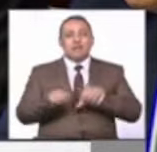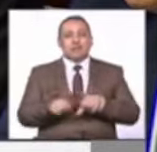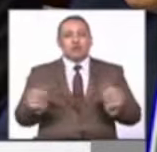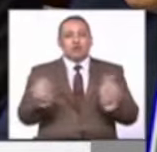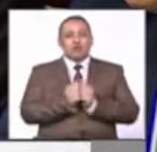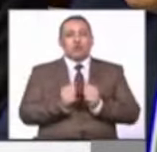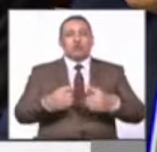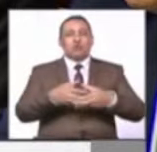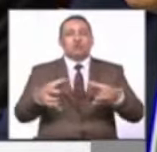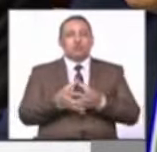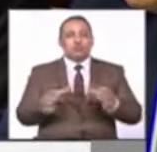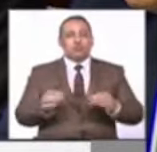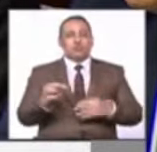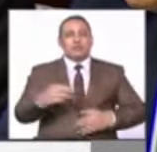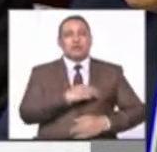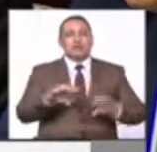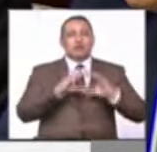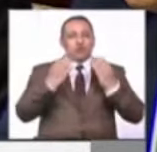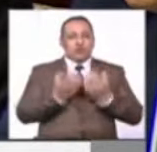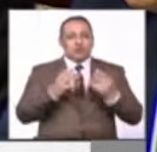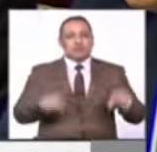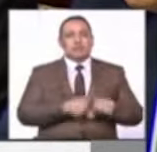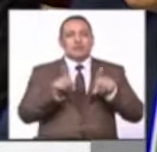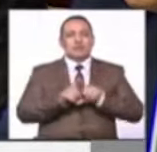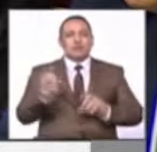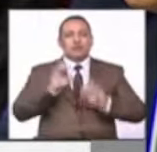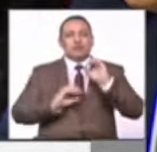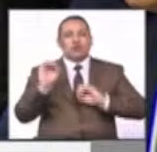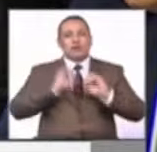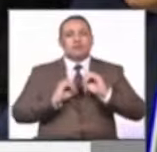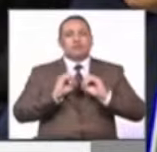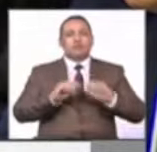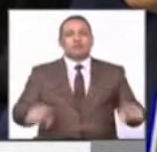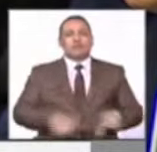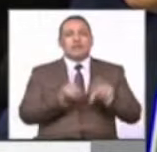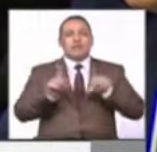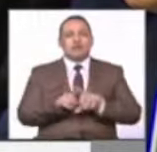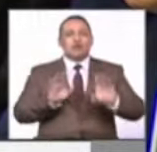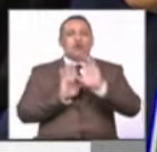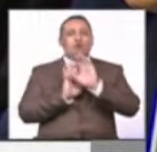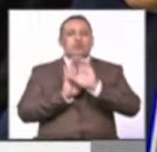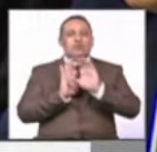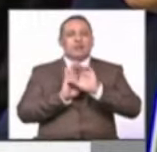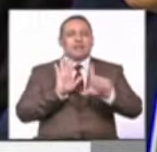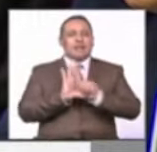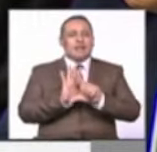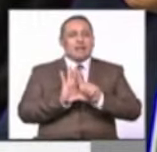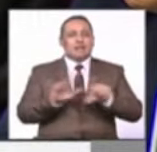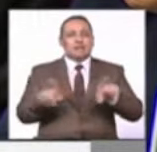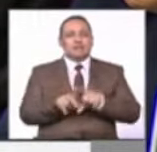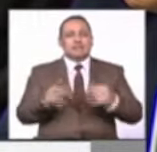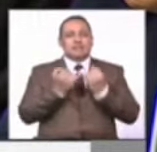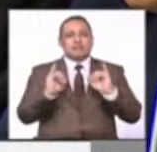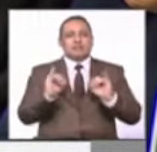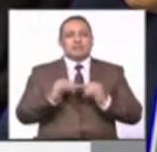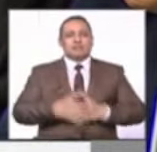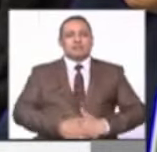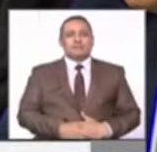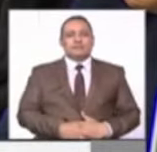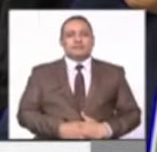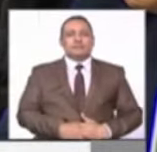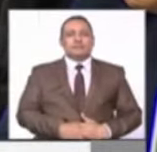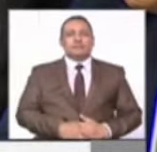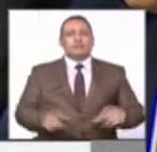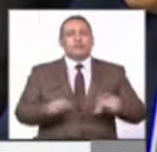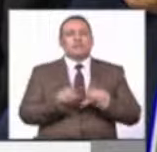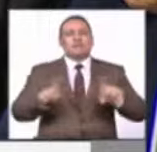el poder legislativo y los organismos eh constitucionalmente autónomo